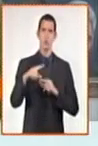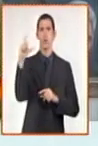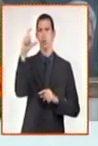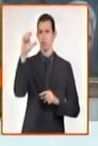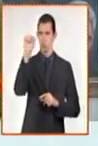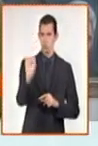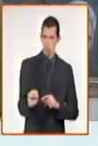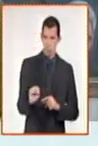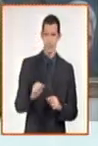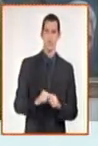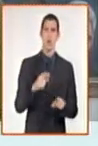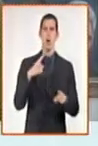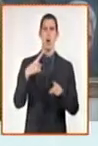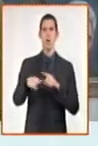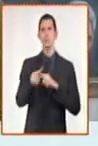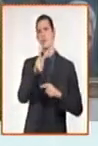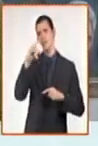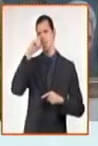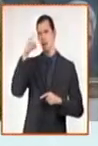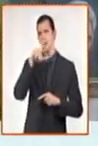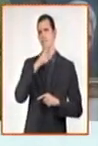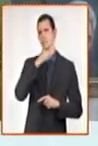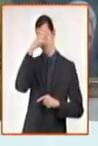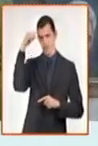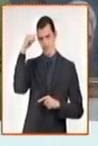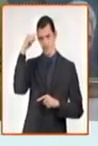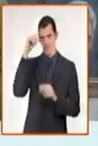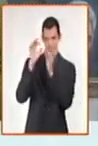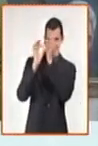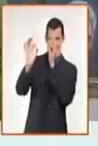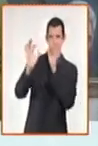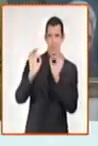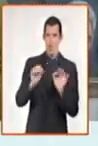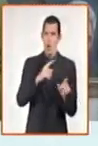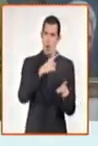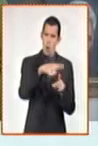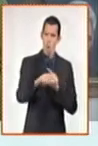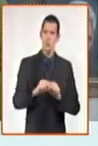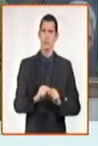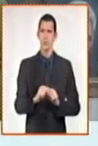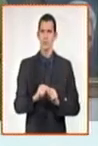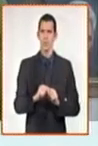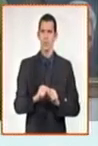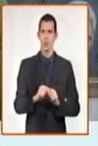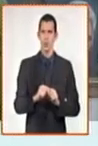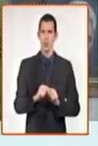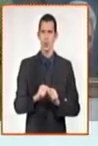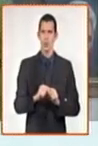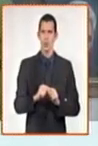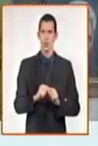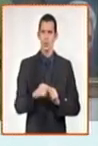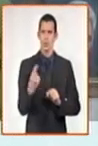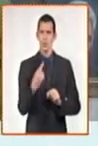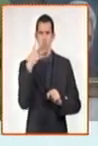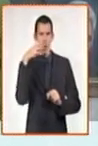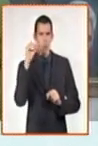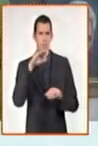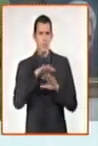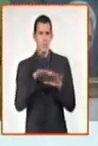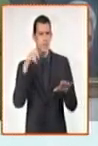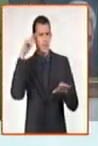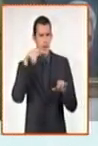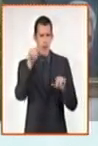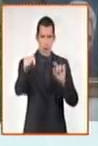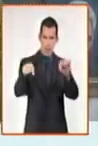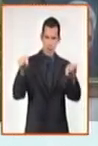son los municipios que mayores afectaciones han tenido. Ahora estamos en ese proceso de contabilización de las afectaciones,